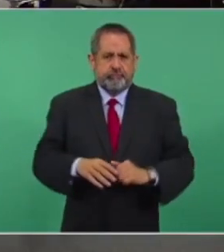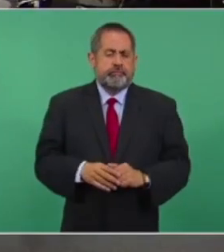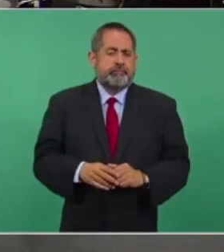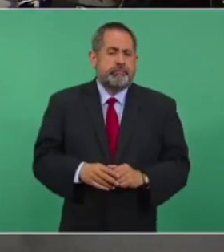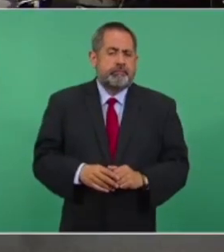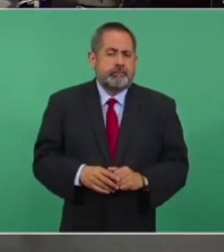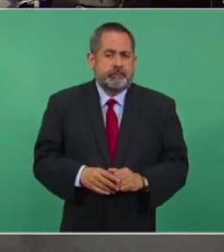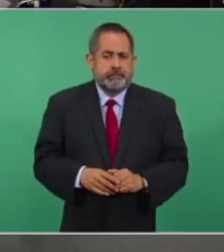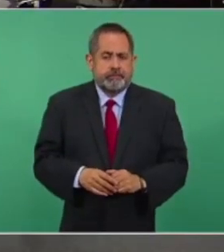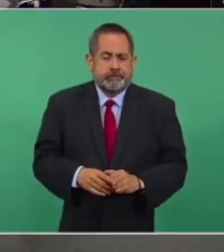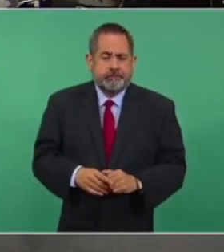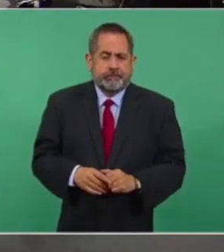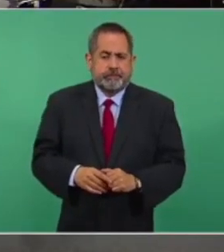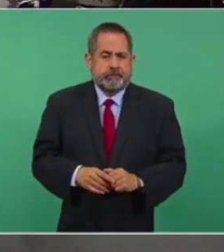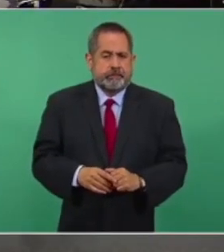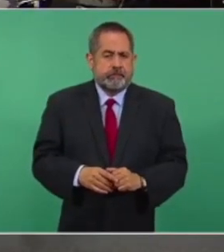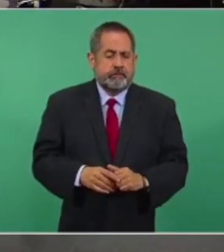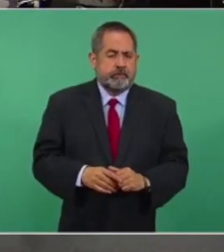Hay